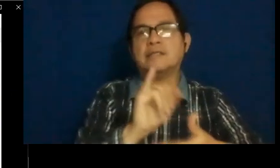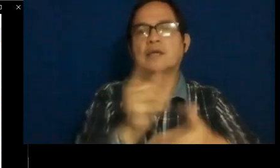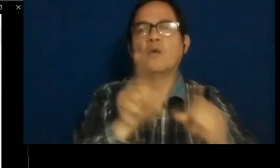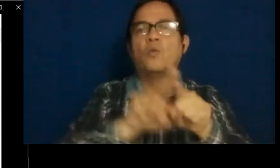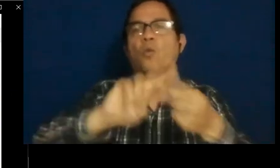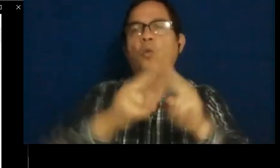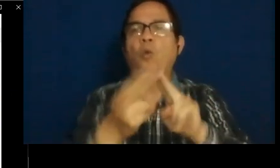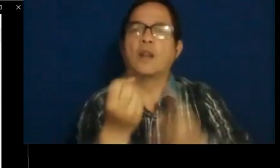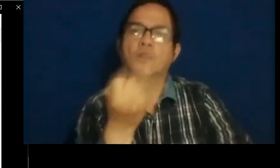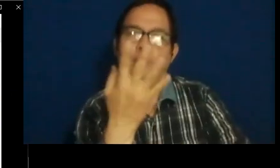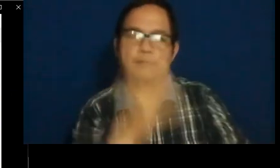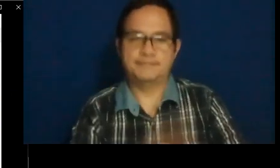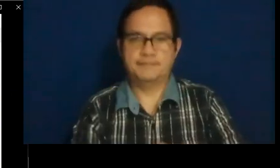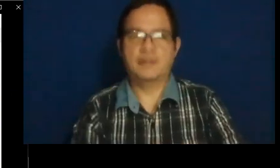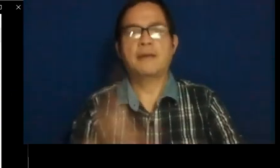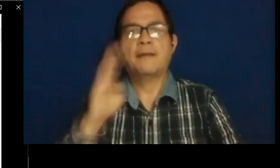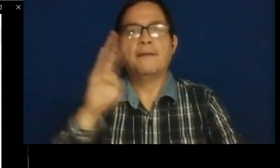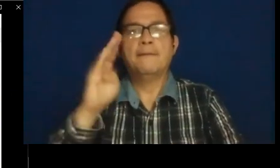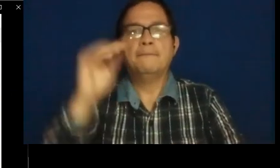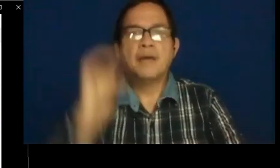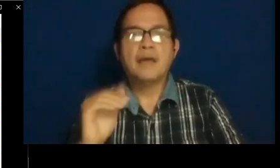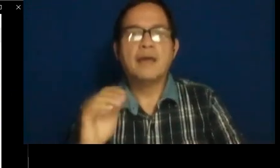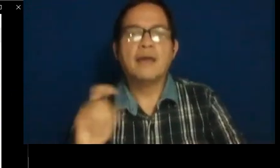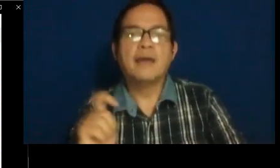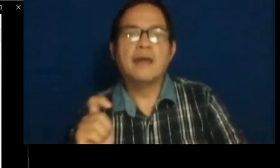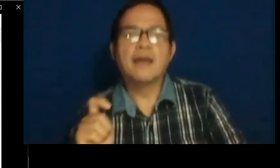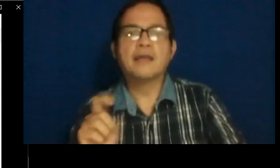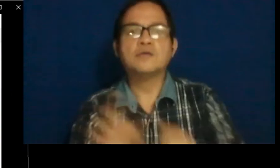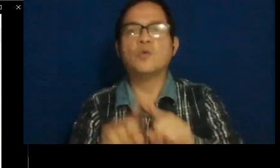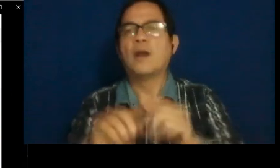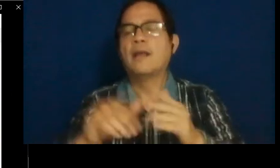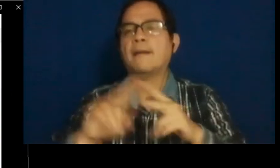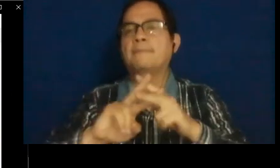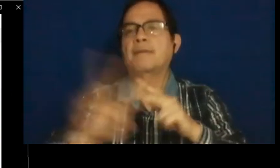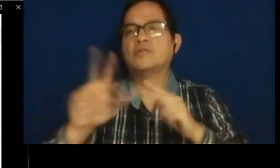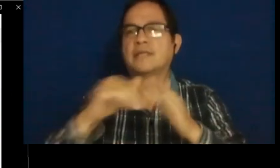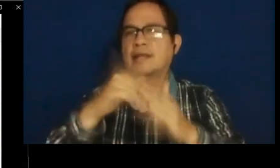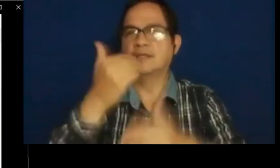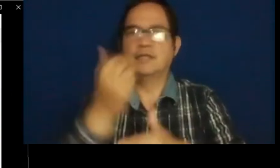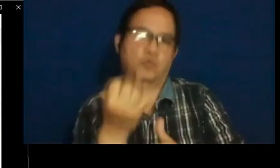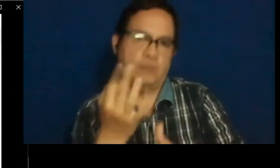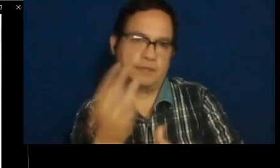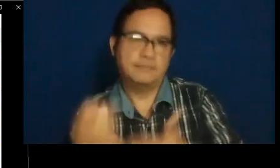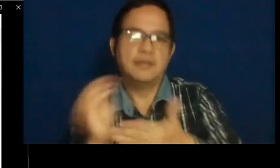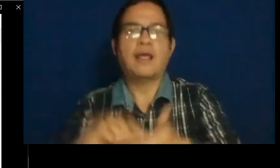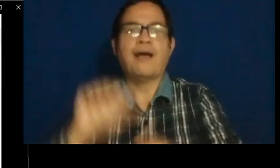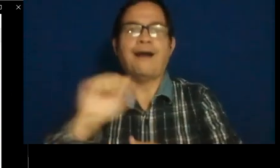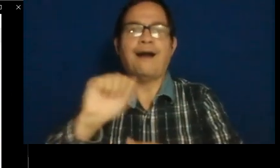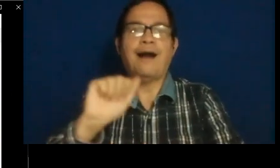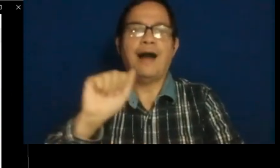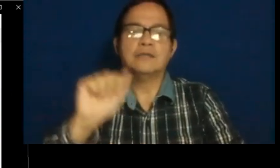tanto. B sub x, que significa velocidad inicial, vale tanto. Y a sub x, que